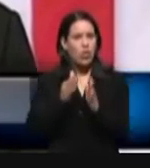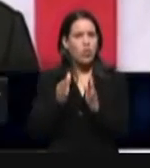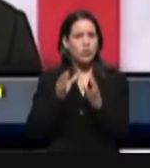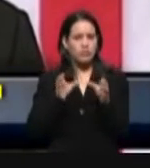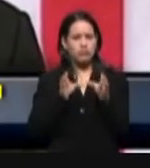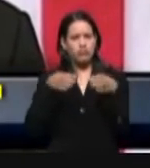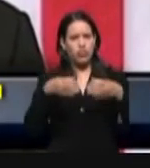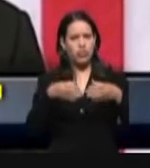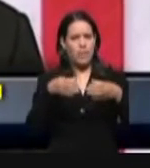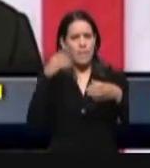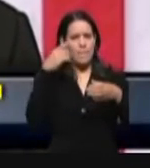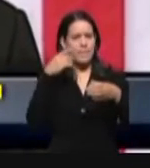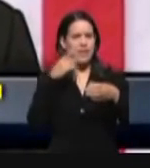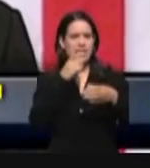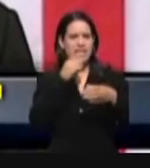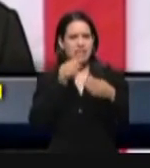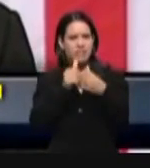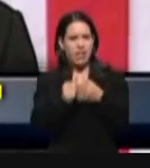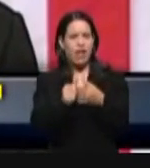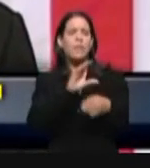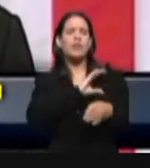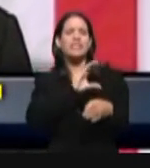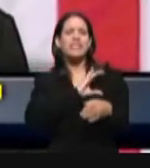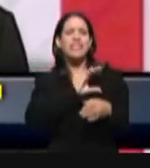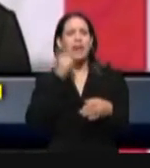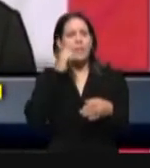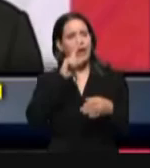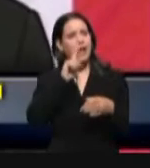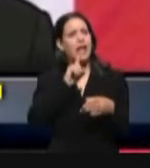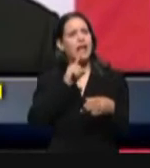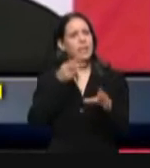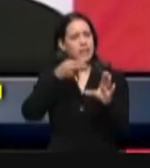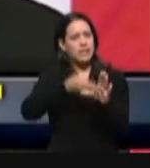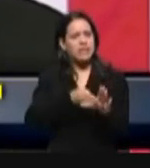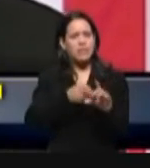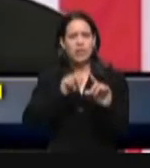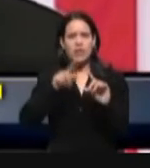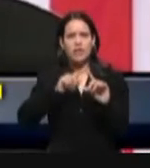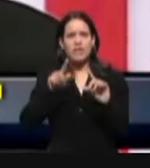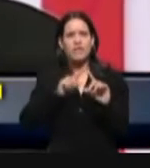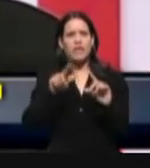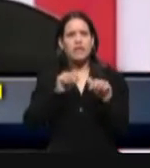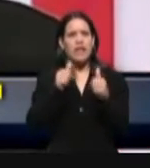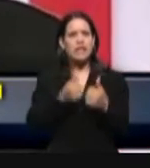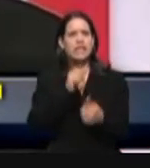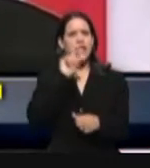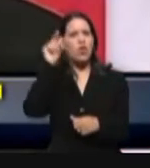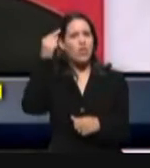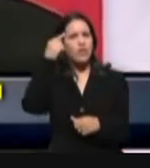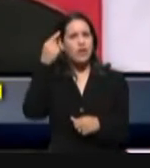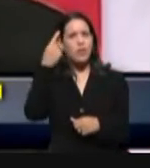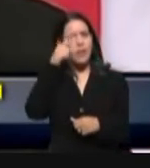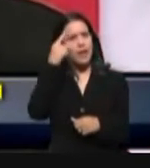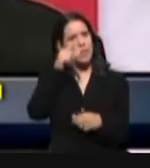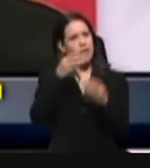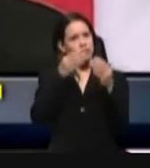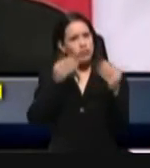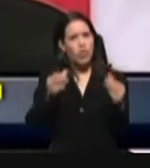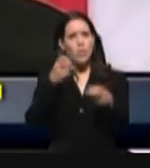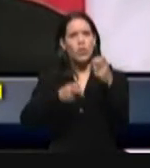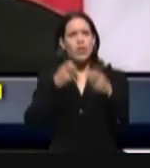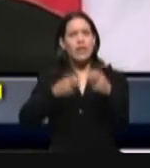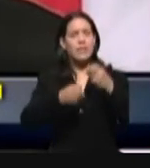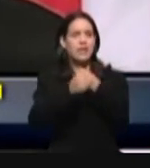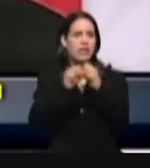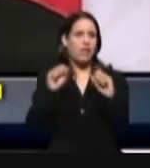la responsabilidad y participación activa de las distintas agencias gubernamentales en la solución de los problemas de seguridad que enfrenta